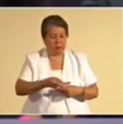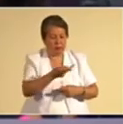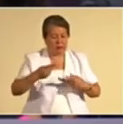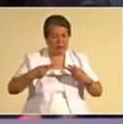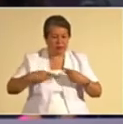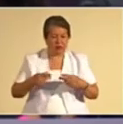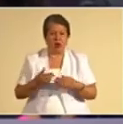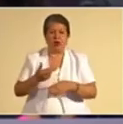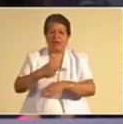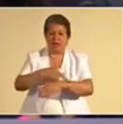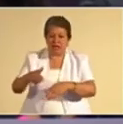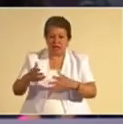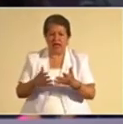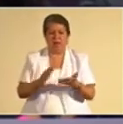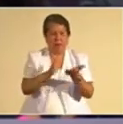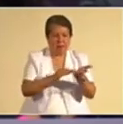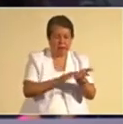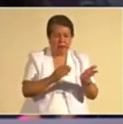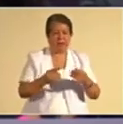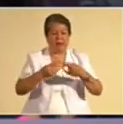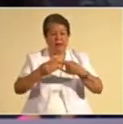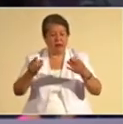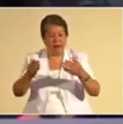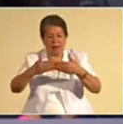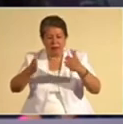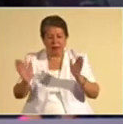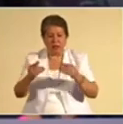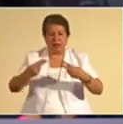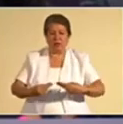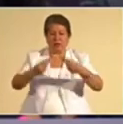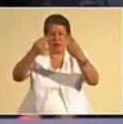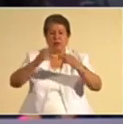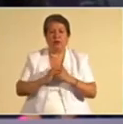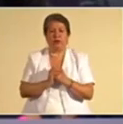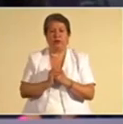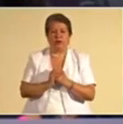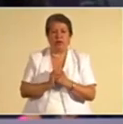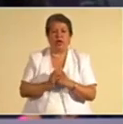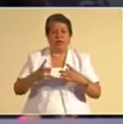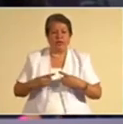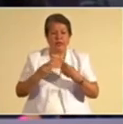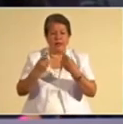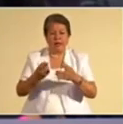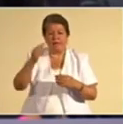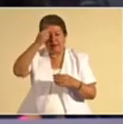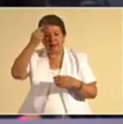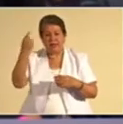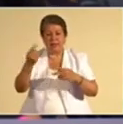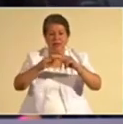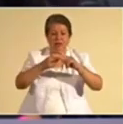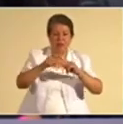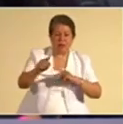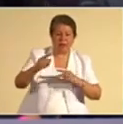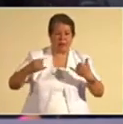ficta para cuando se hayan prolongado las respuestas respectivas. Y sobre todo facilitarle a los que empiezan, especialmente